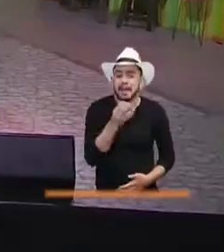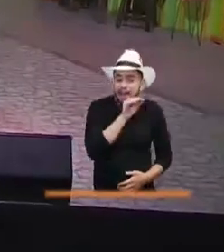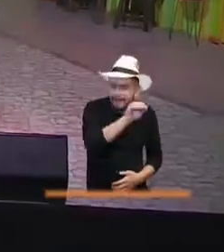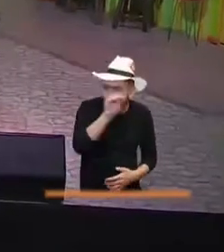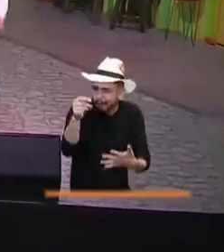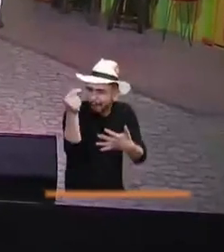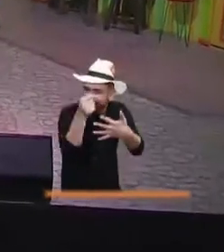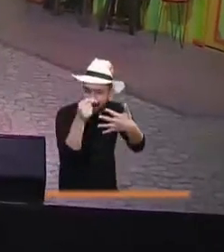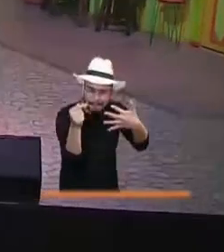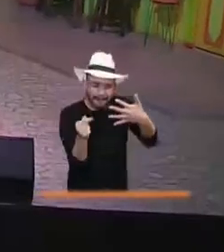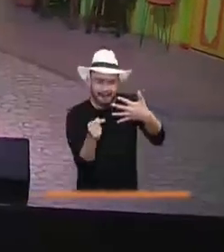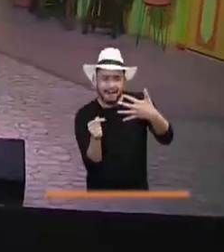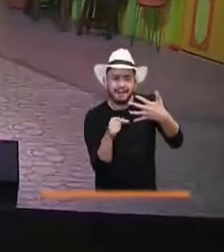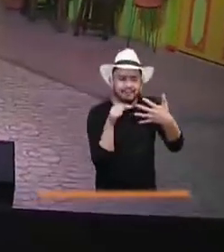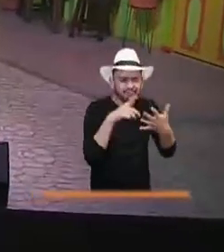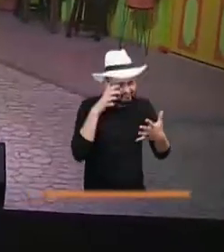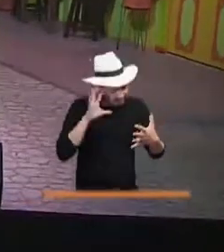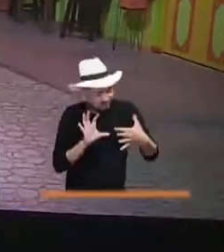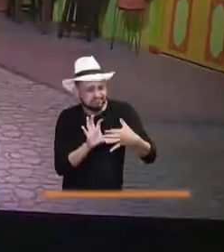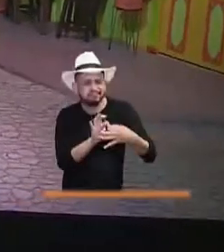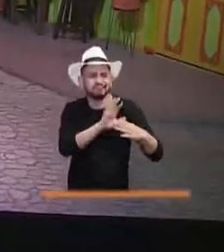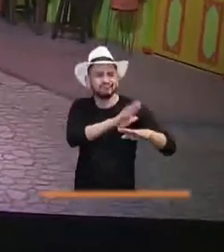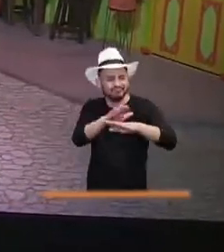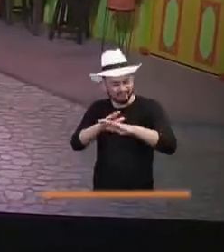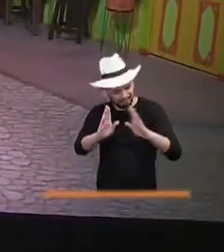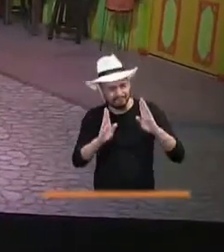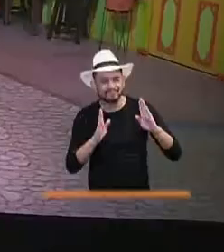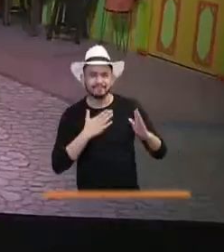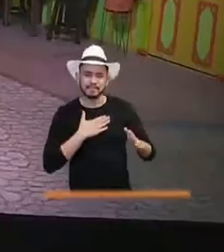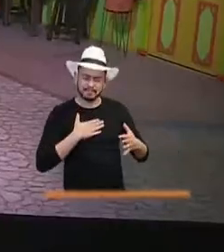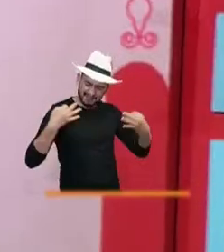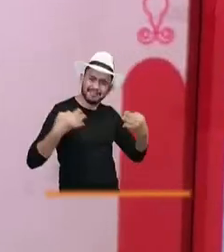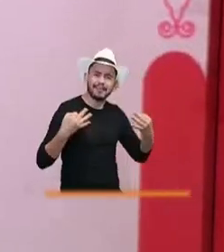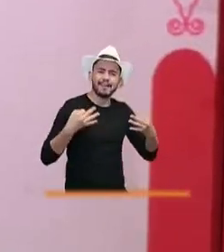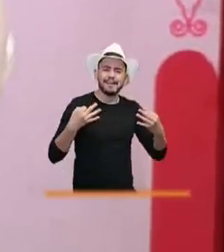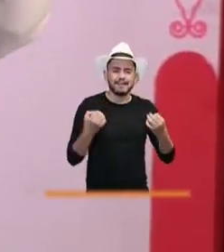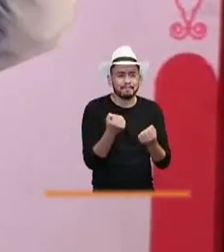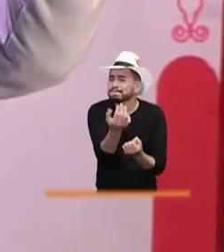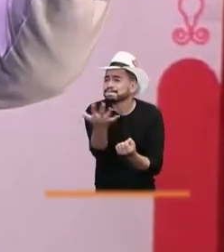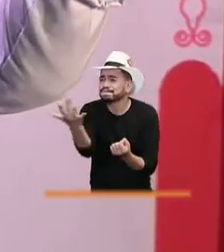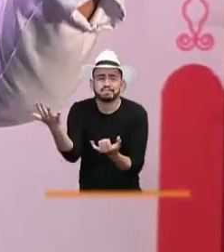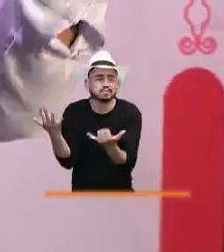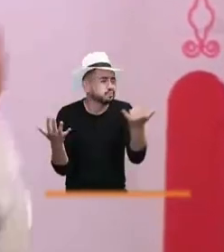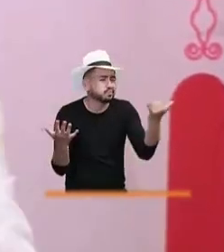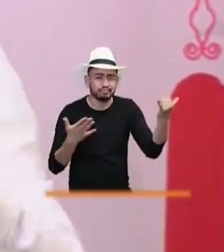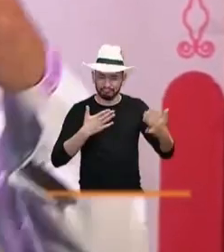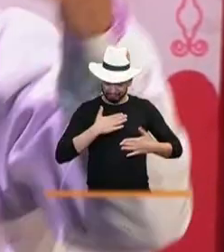es mía, casi toda la maqueta, y en el corredor me siento a